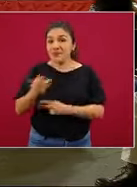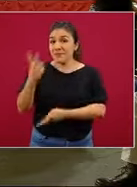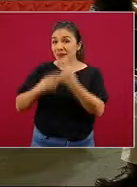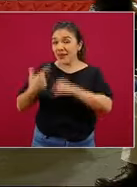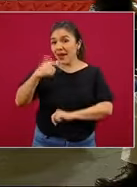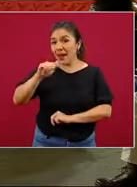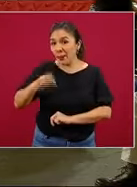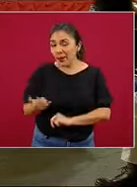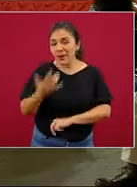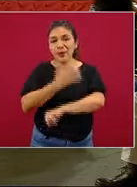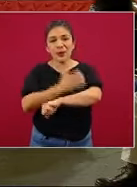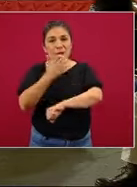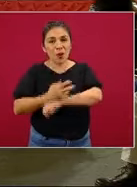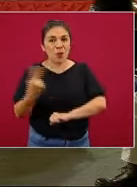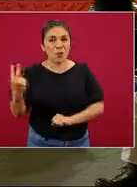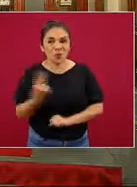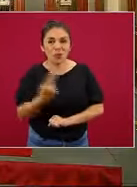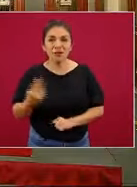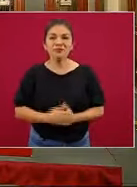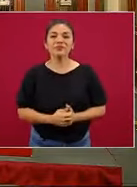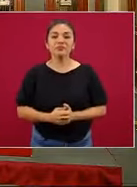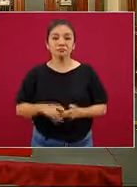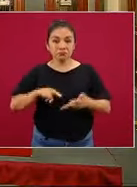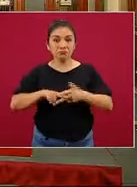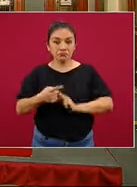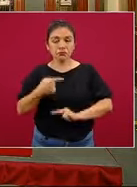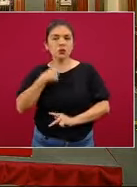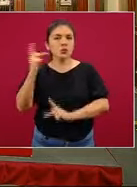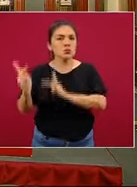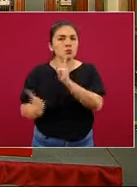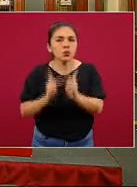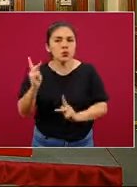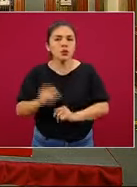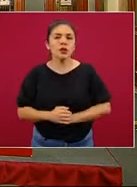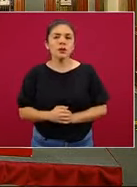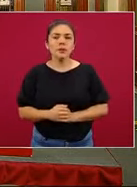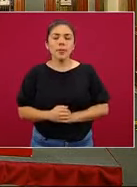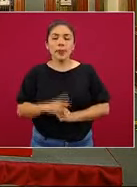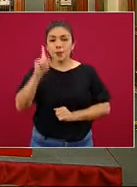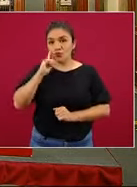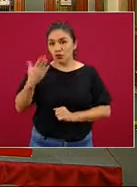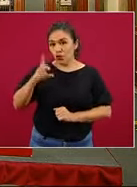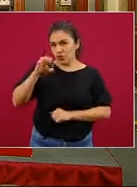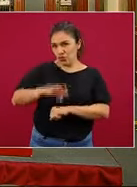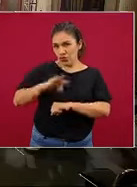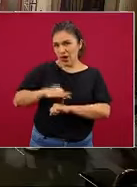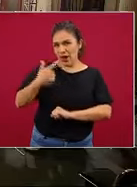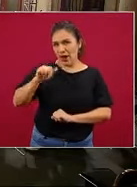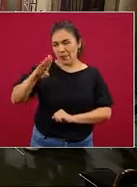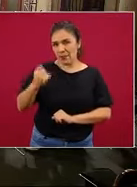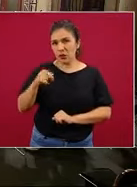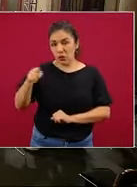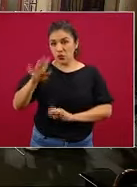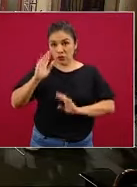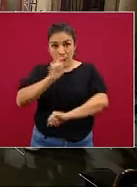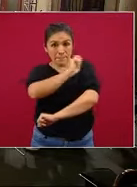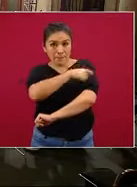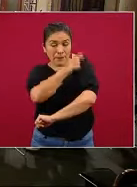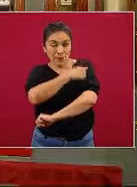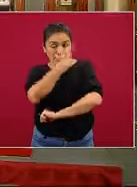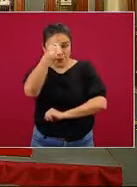Gaby, bienvenidos compañeros. Empiezo con una pregunta a la doctora Gaby Nucamendi. ¿Se puso la vacuna